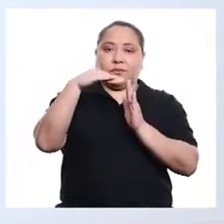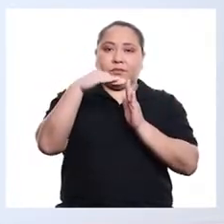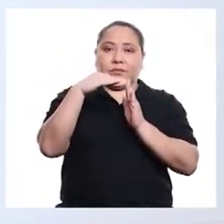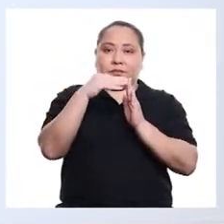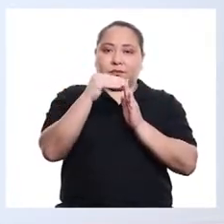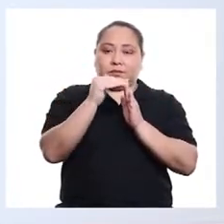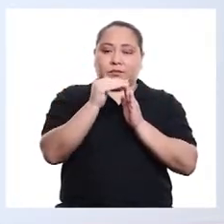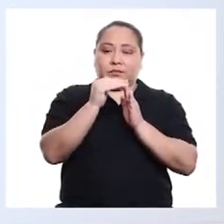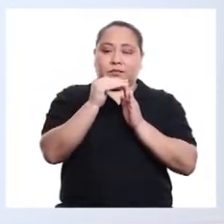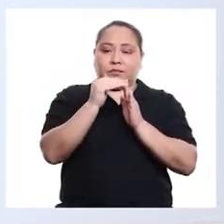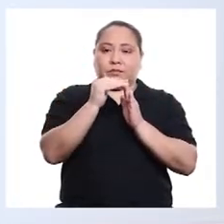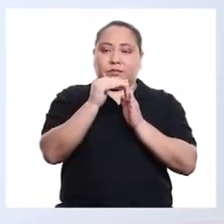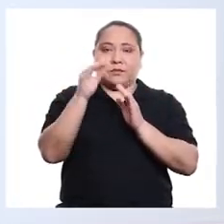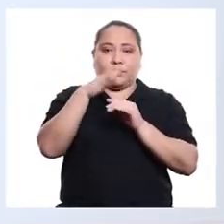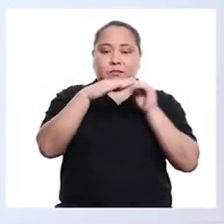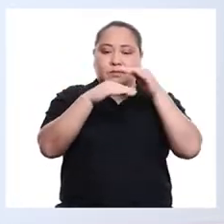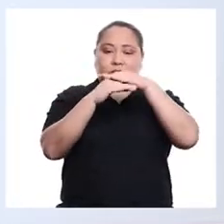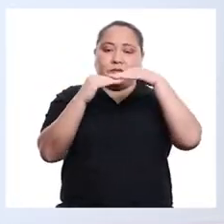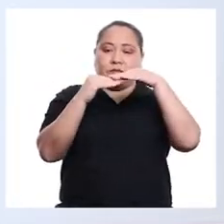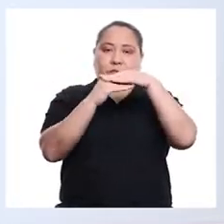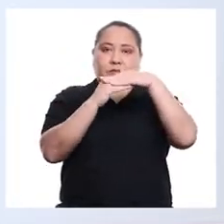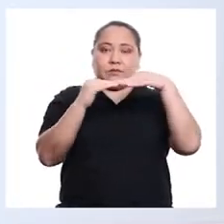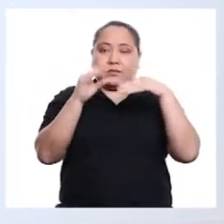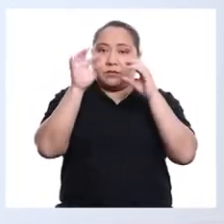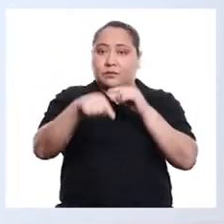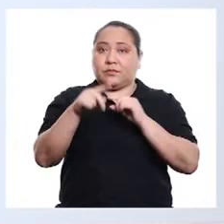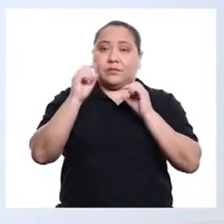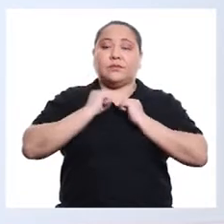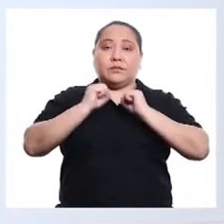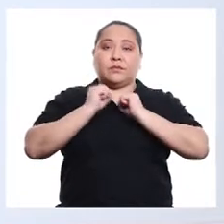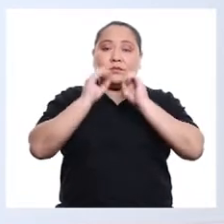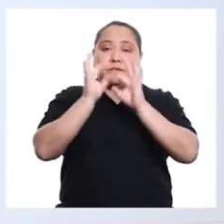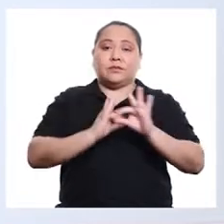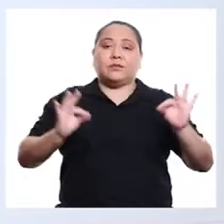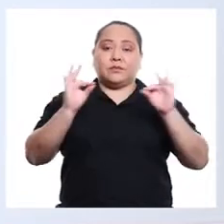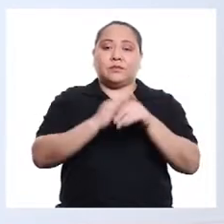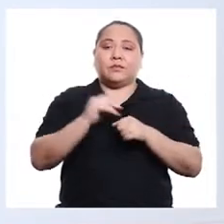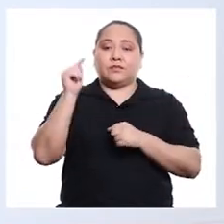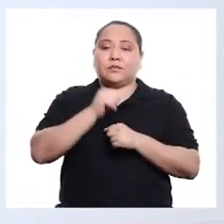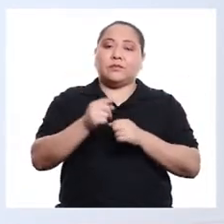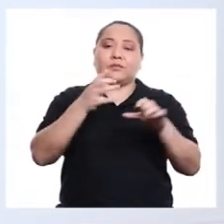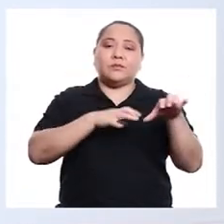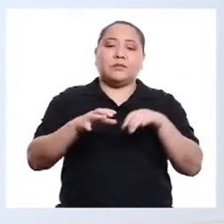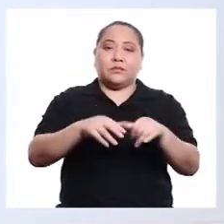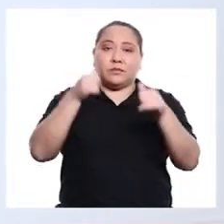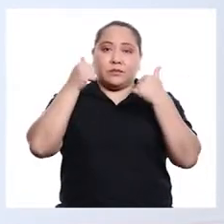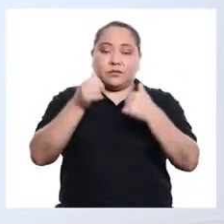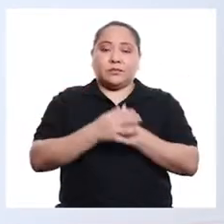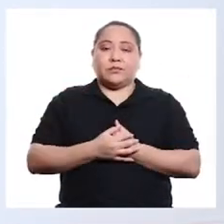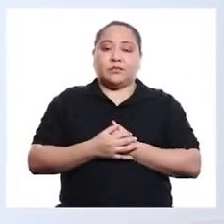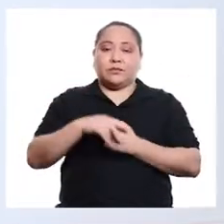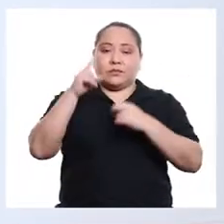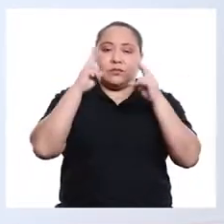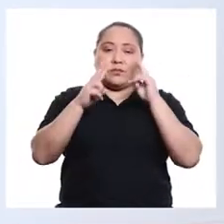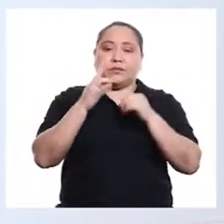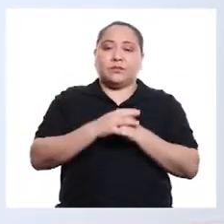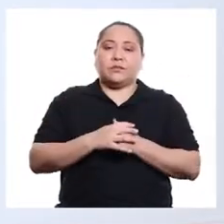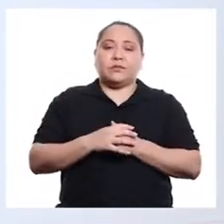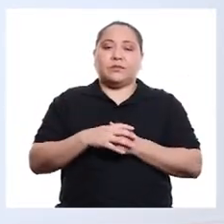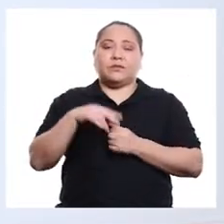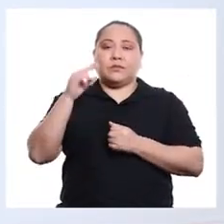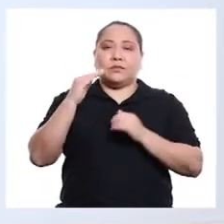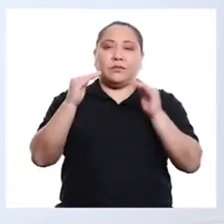siempre en la espalda recta. Bien, este ejercicio es muy importante porque ayuda a las lumbares. Así debemos hacerlo muy bien.